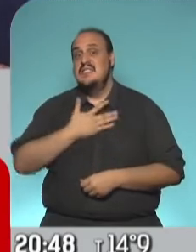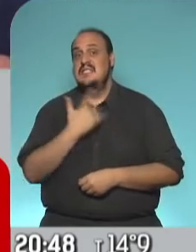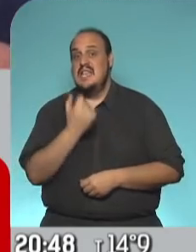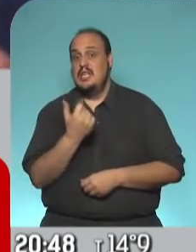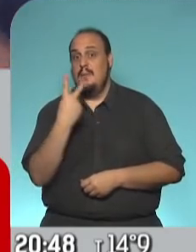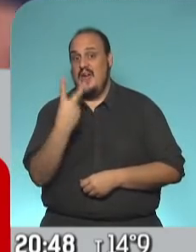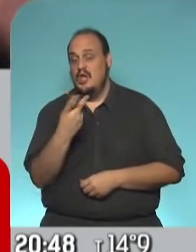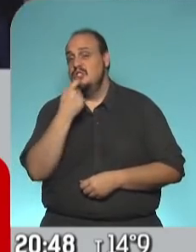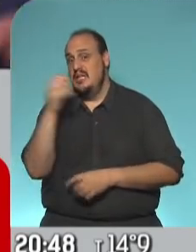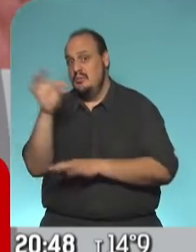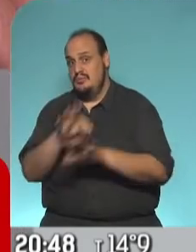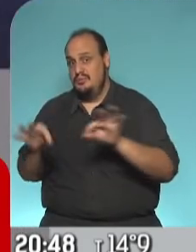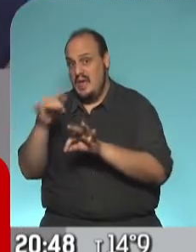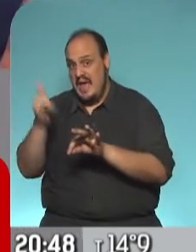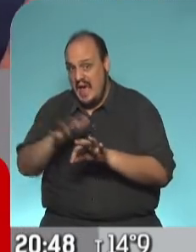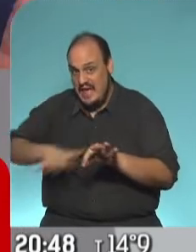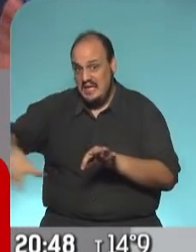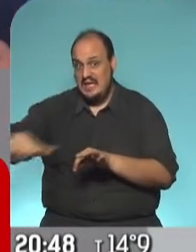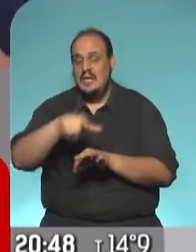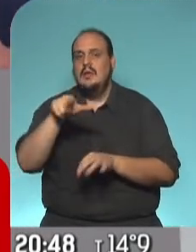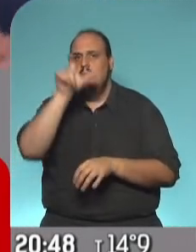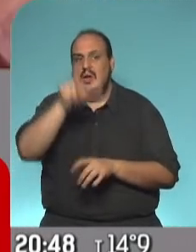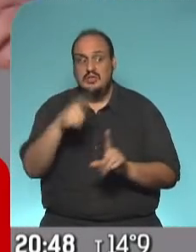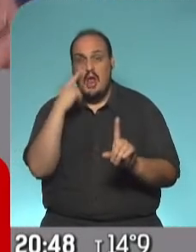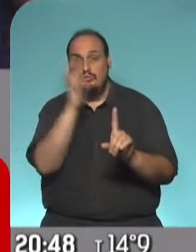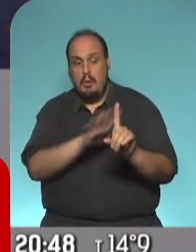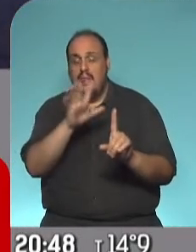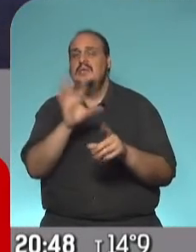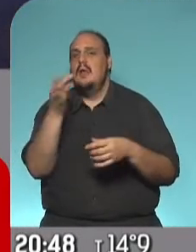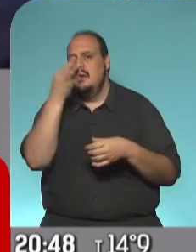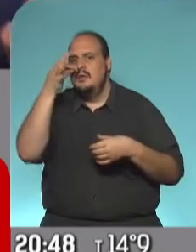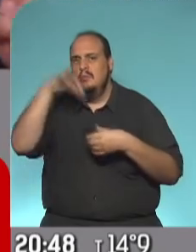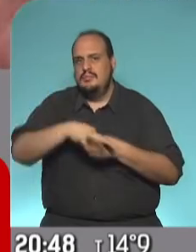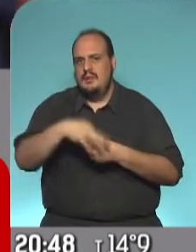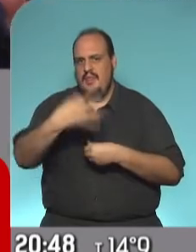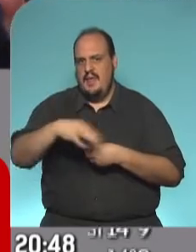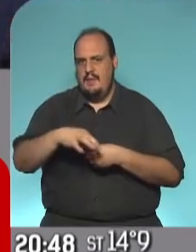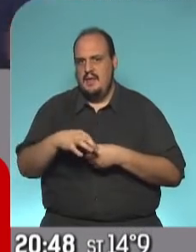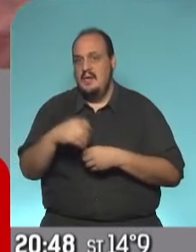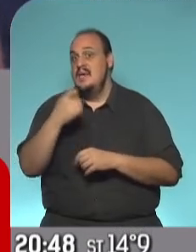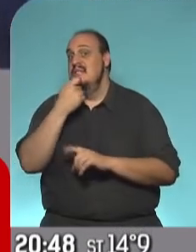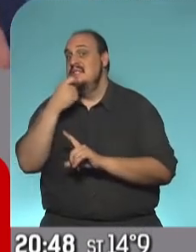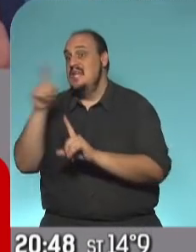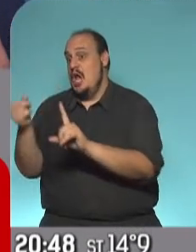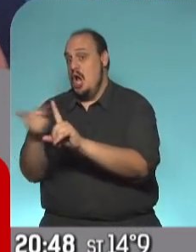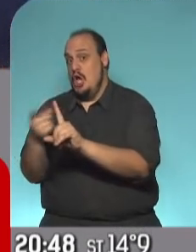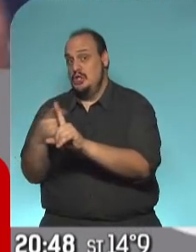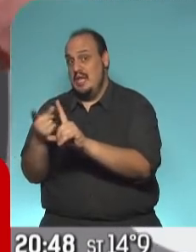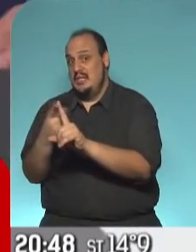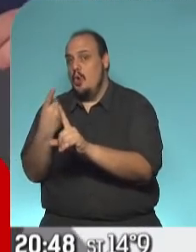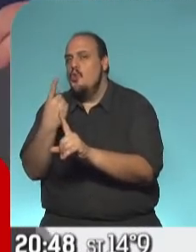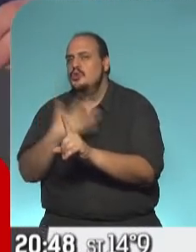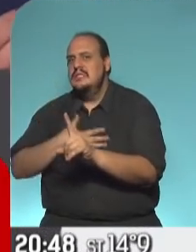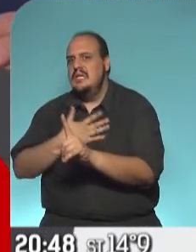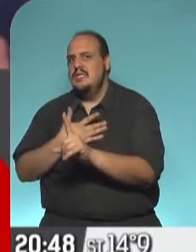de transmisión comunitaria, esa persona tiene que ser hisopada. Ahora, el contacto estrecho con un solo síntoma tiene que ser hisopado. Si